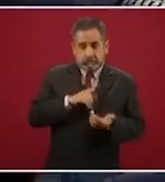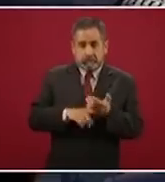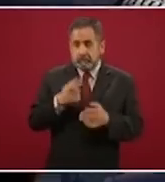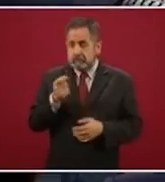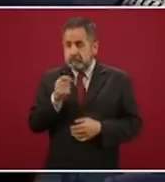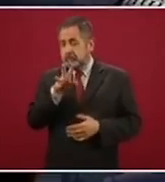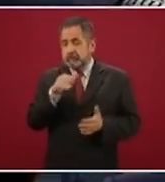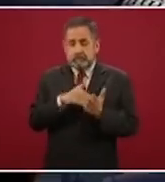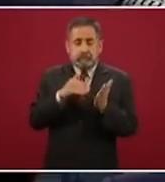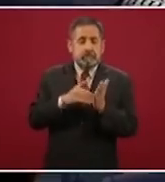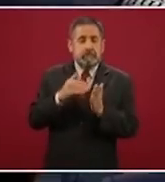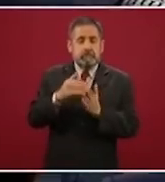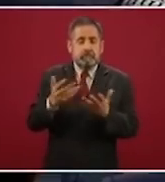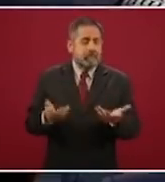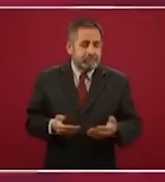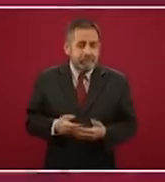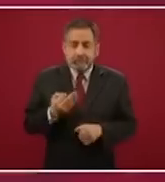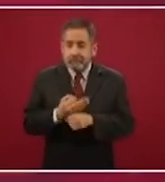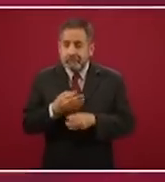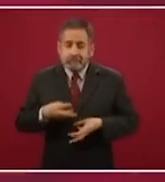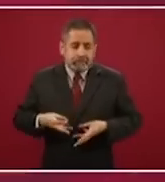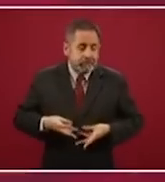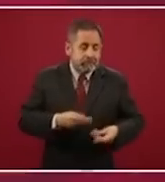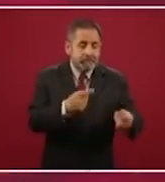29,000 millones, se han ejercido